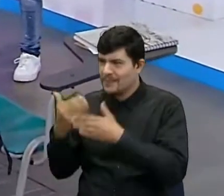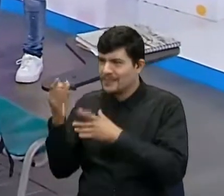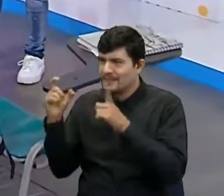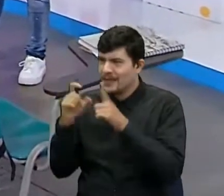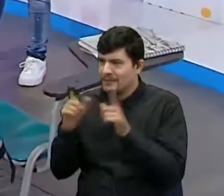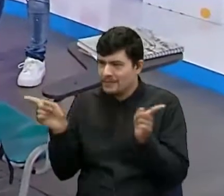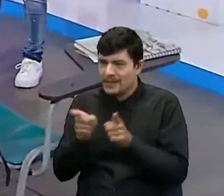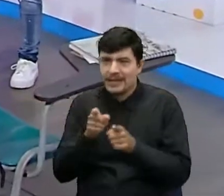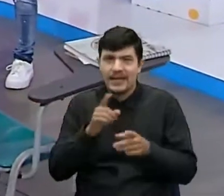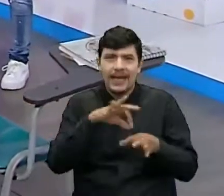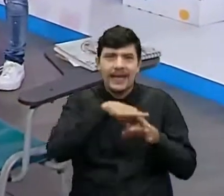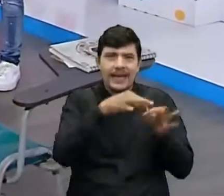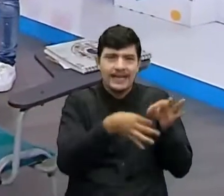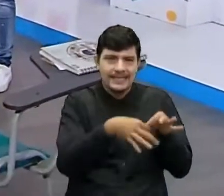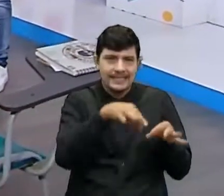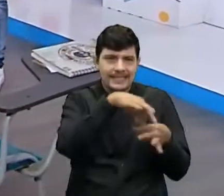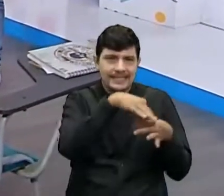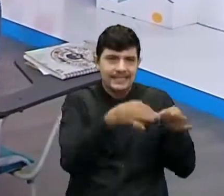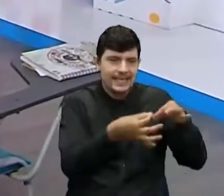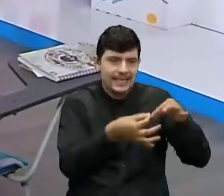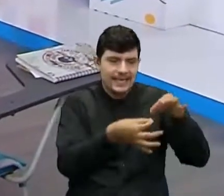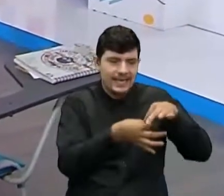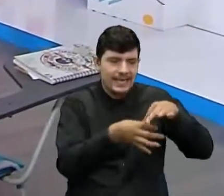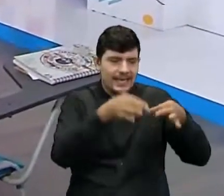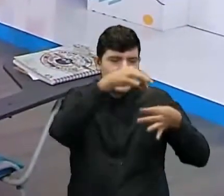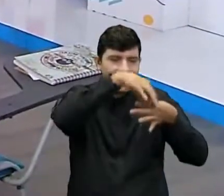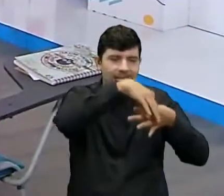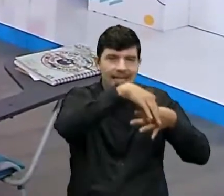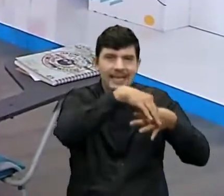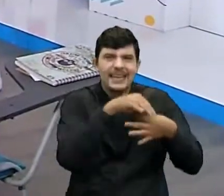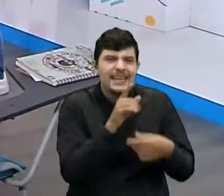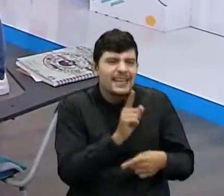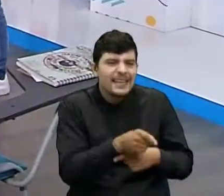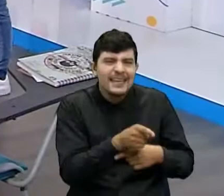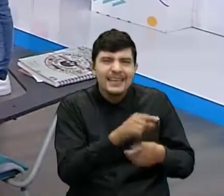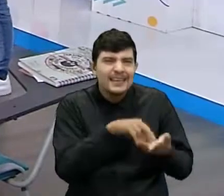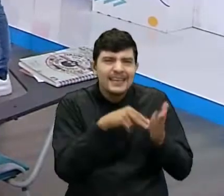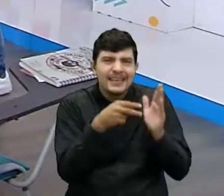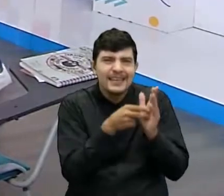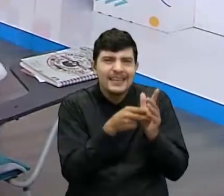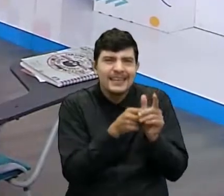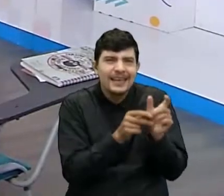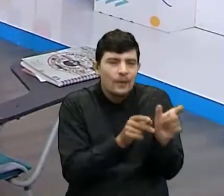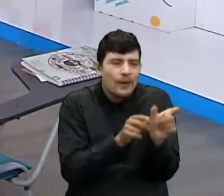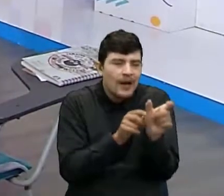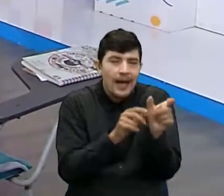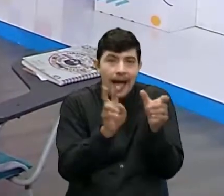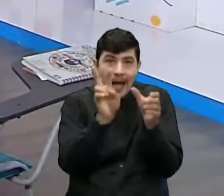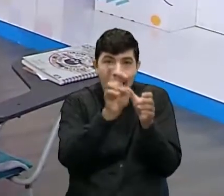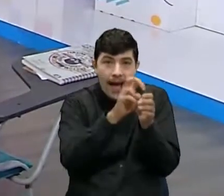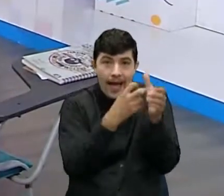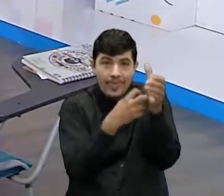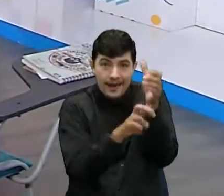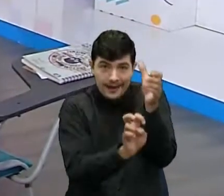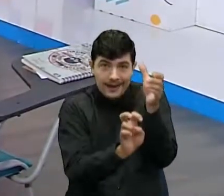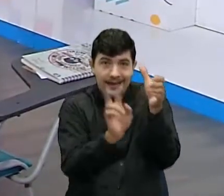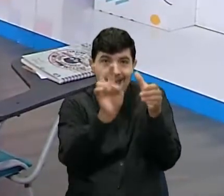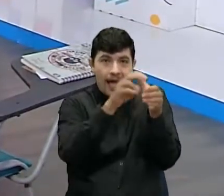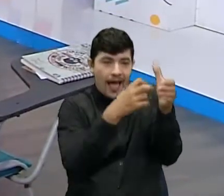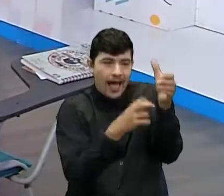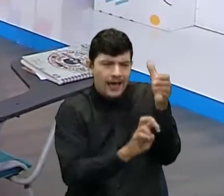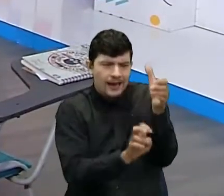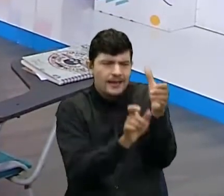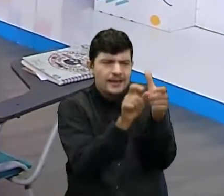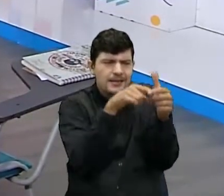cortica Genes Sí Los genes Los genes Son un fragmento Del ADN ¿Cierto? Los genes